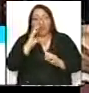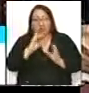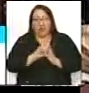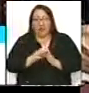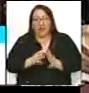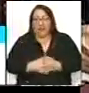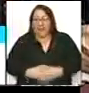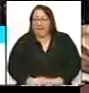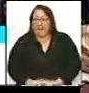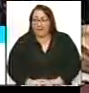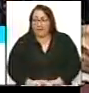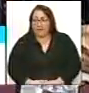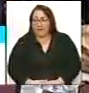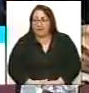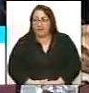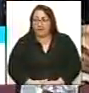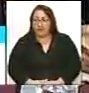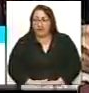que,